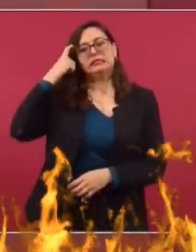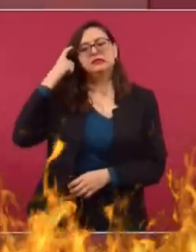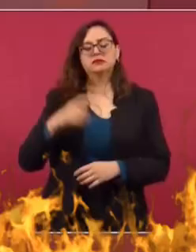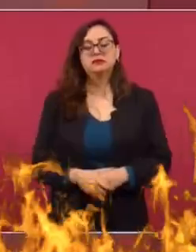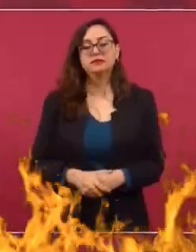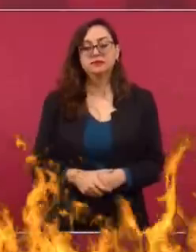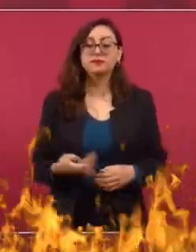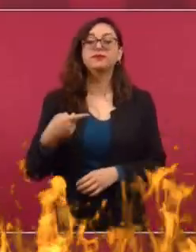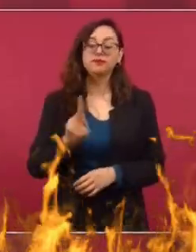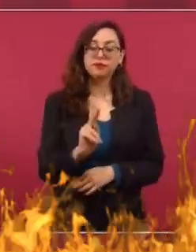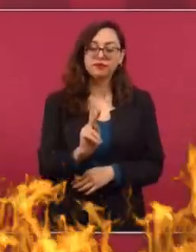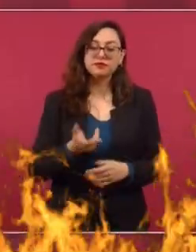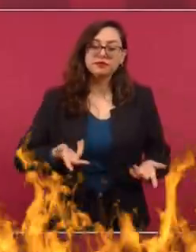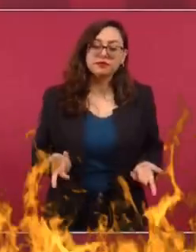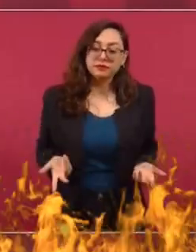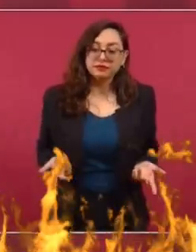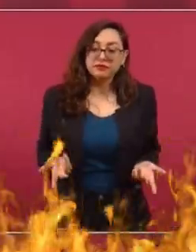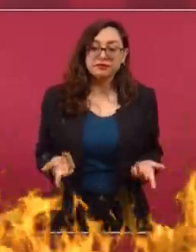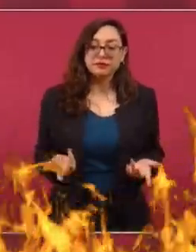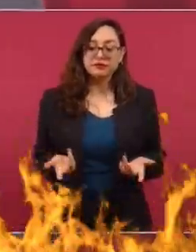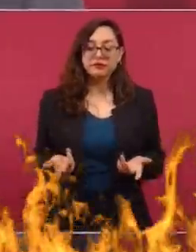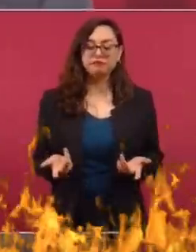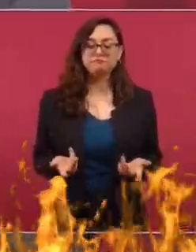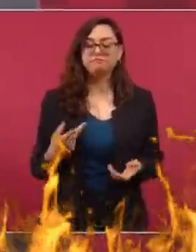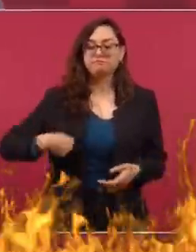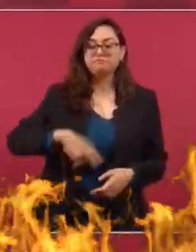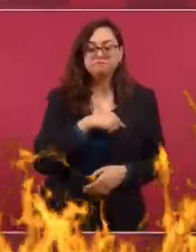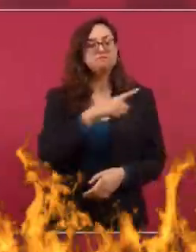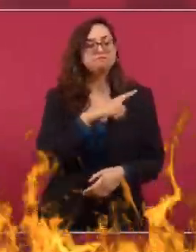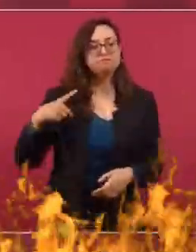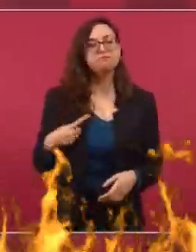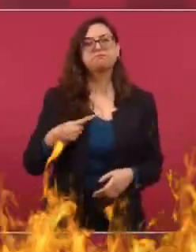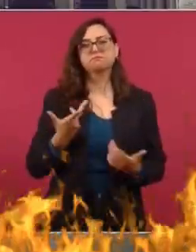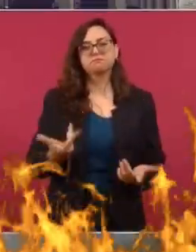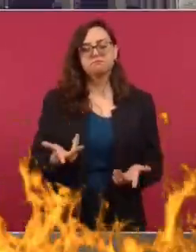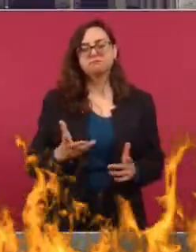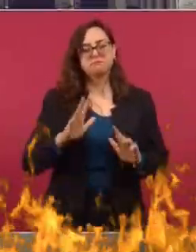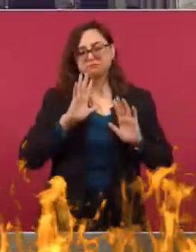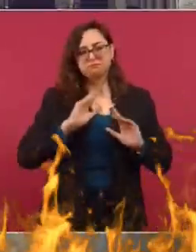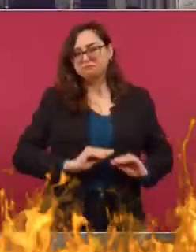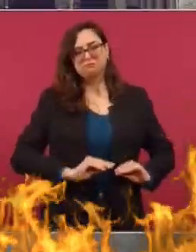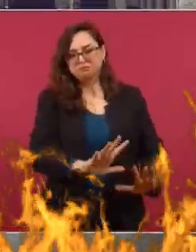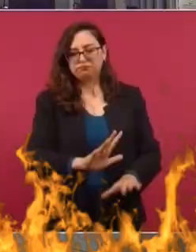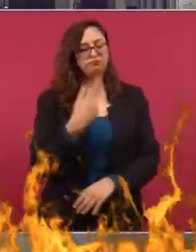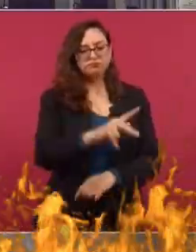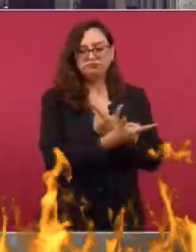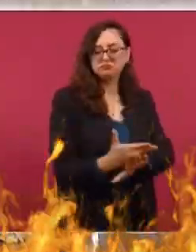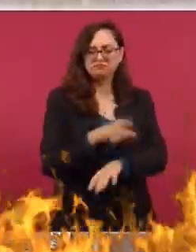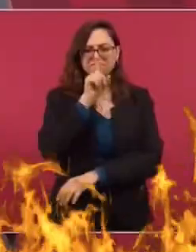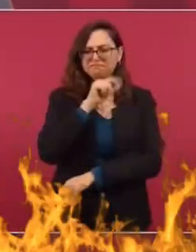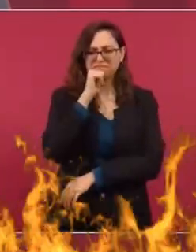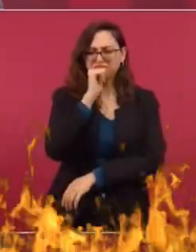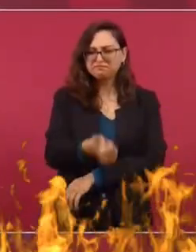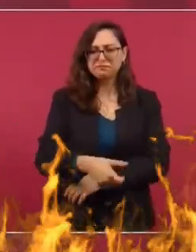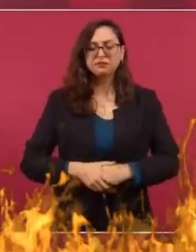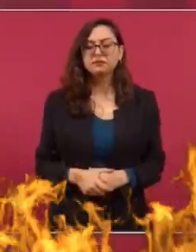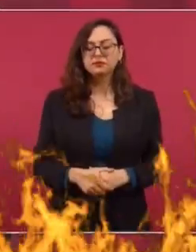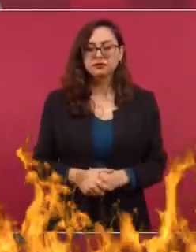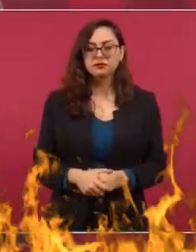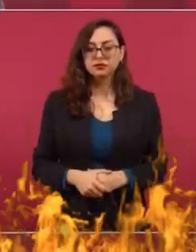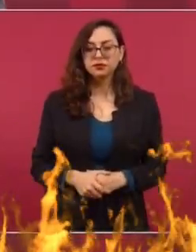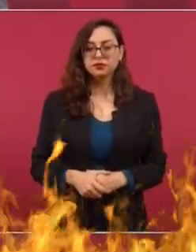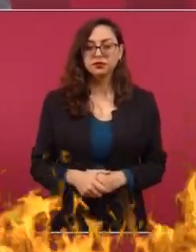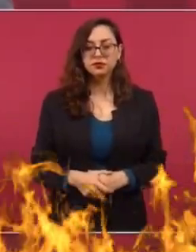así, tenemos que actuar con respecto a la libertad de expresión, no enojarnos,